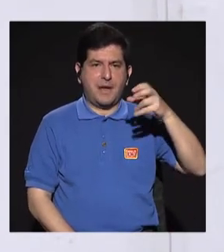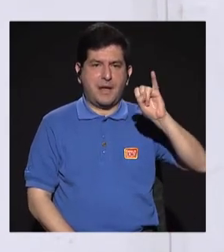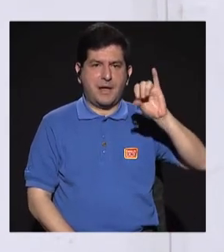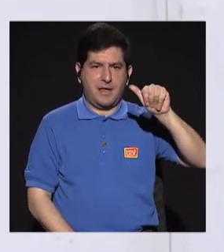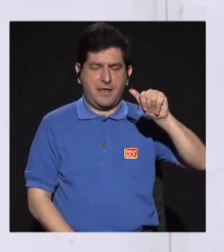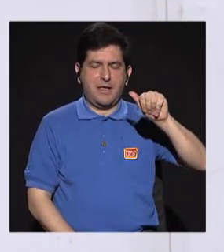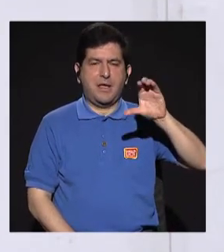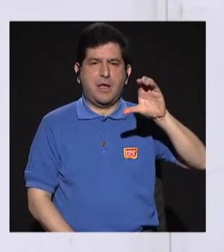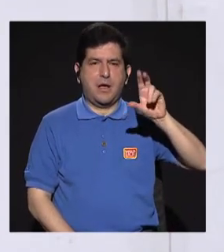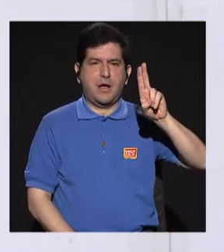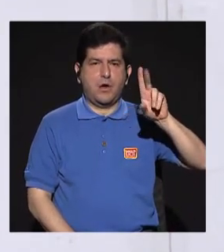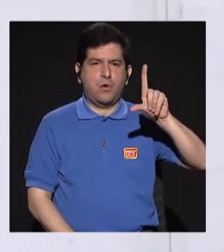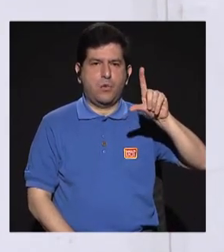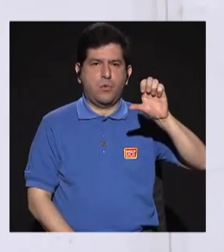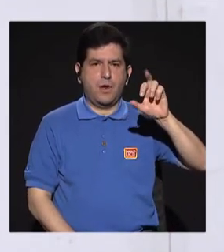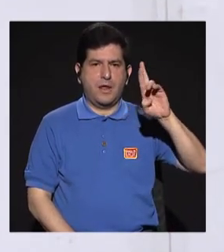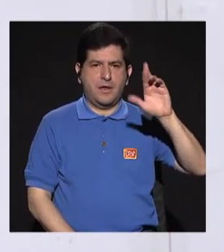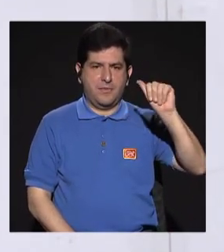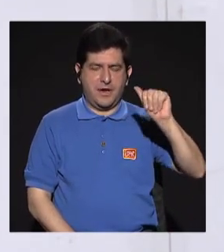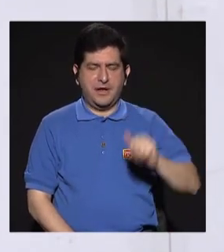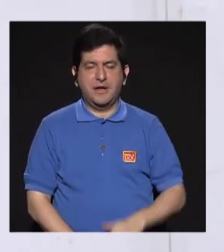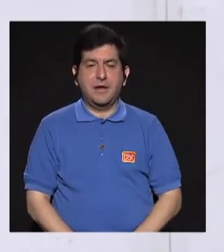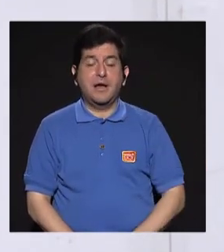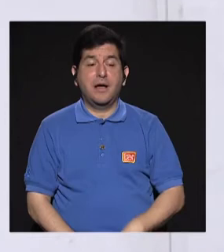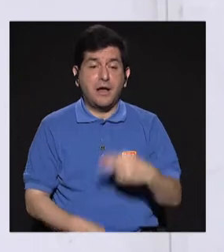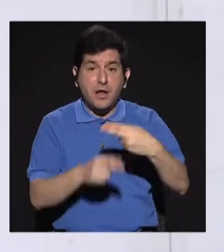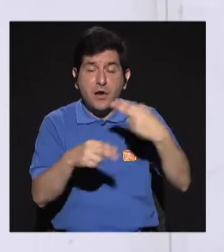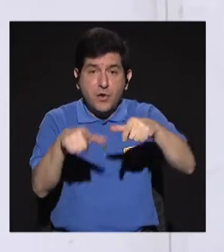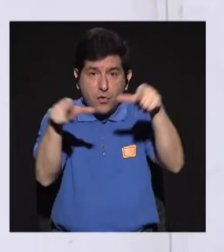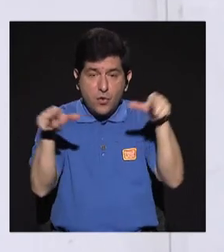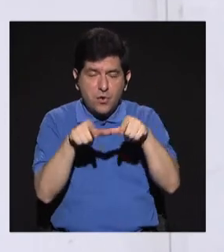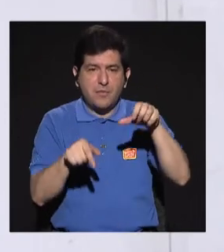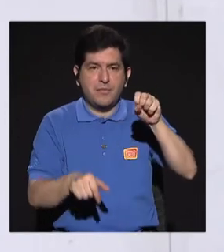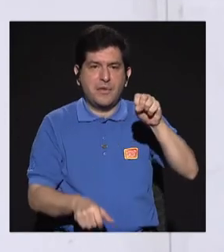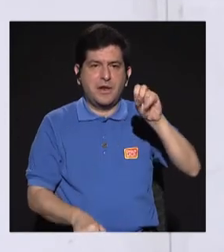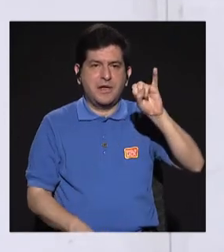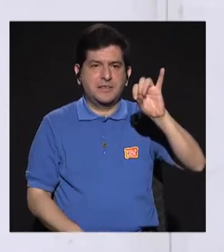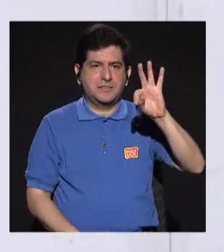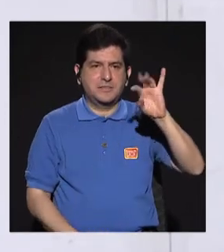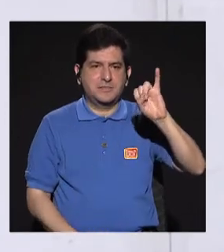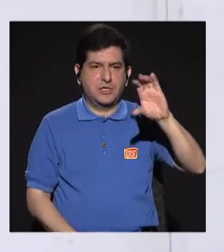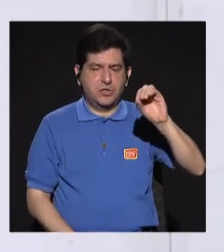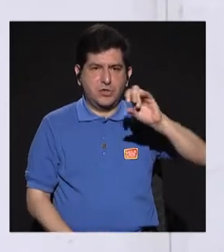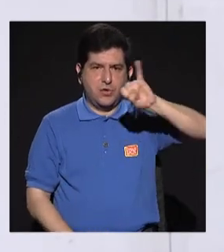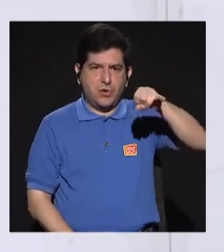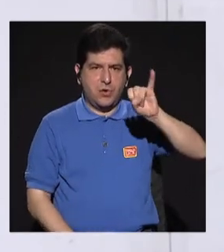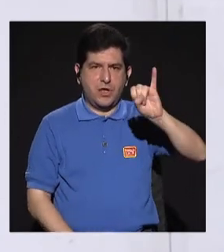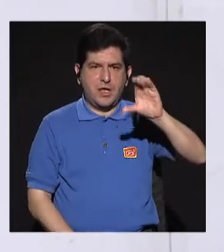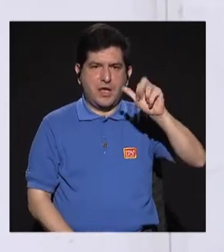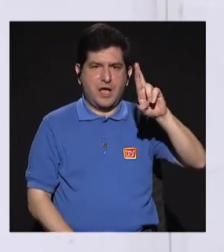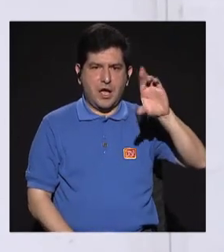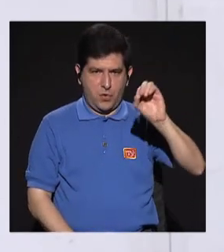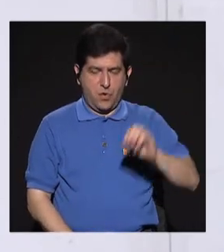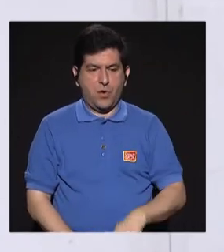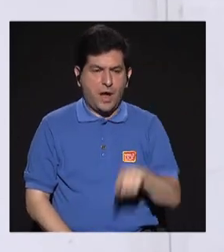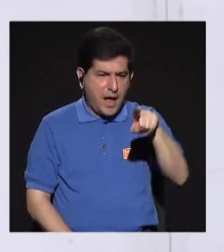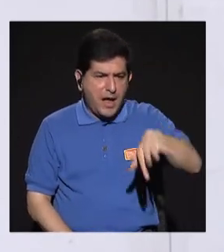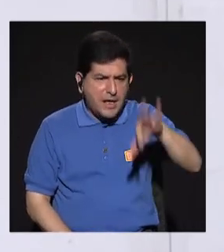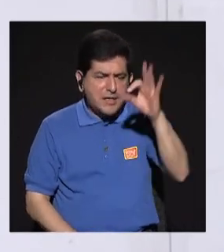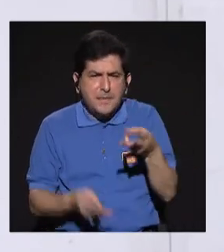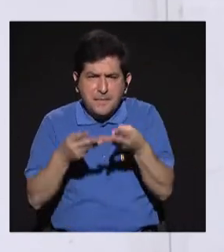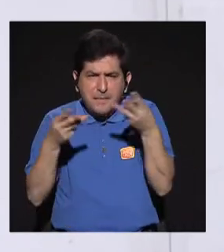culebra un sitio costero que se llama sitio pícaro de ahí se extraen una serie de restos